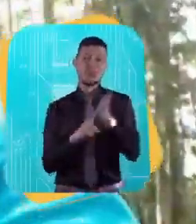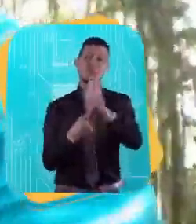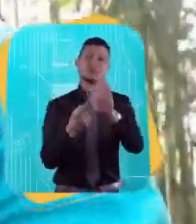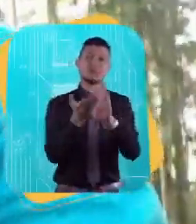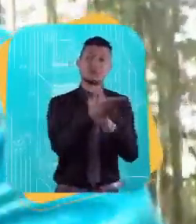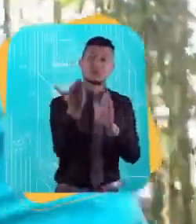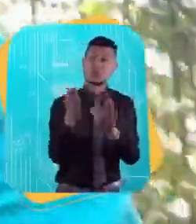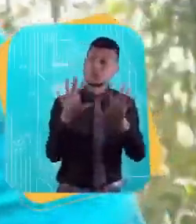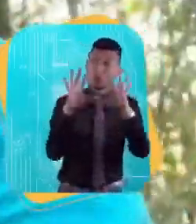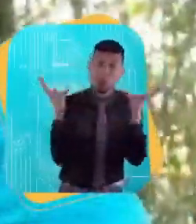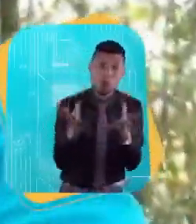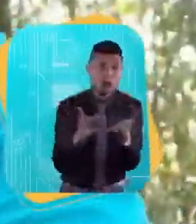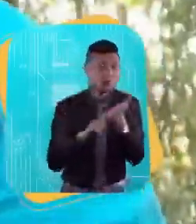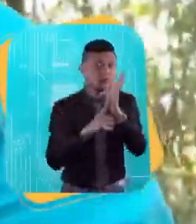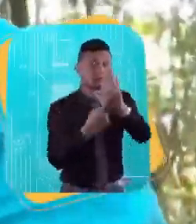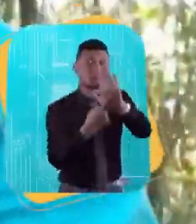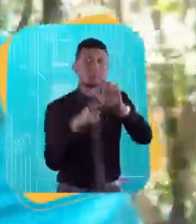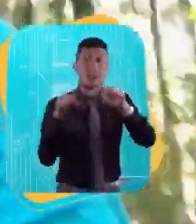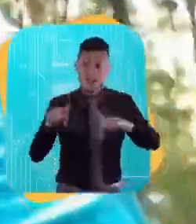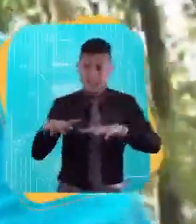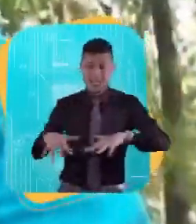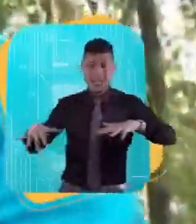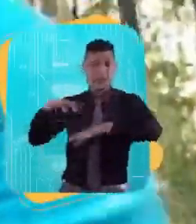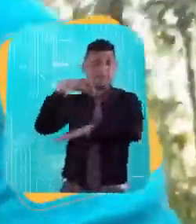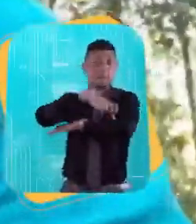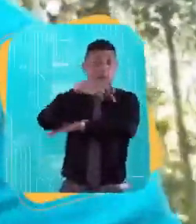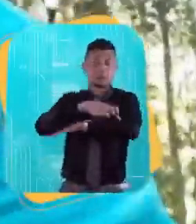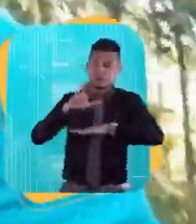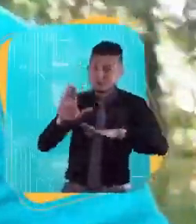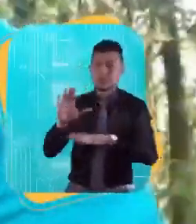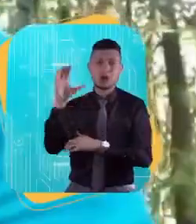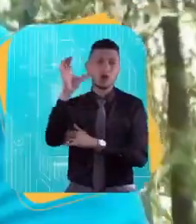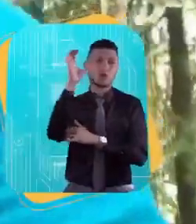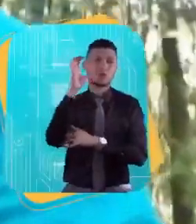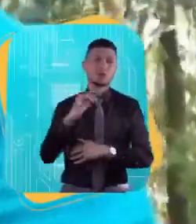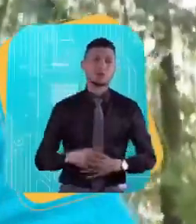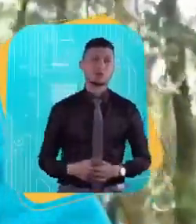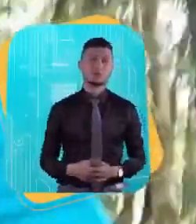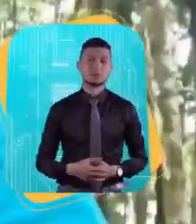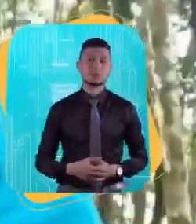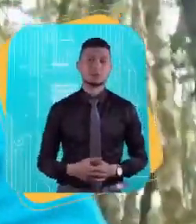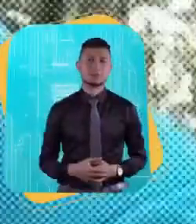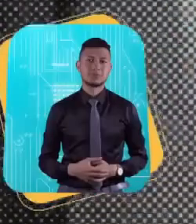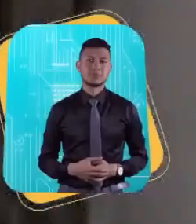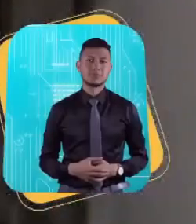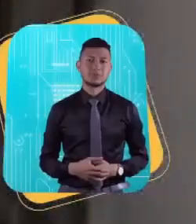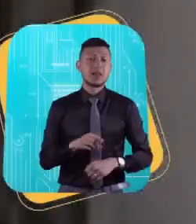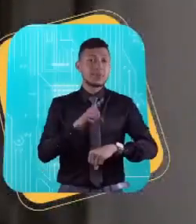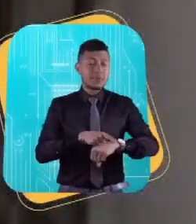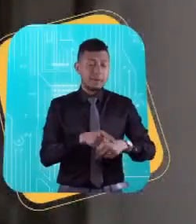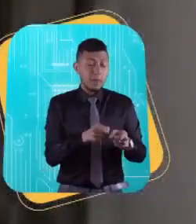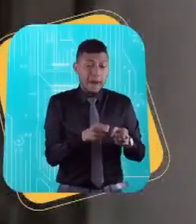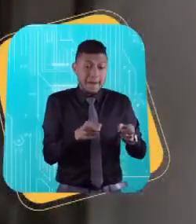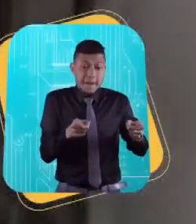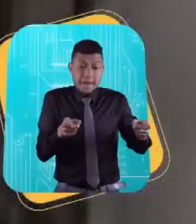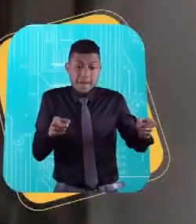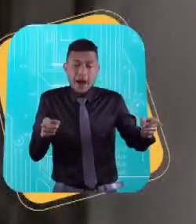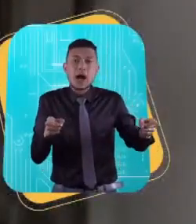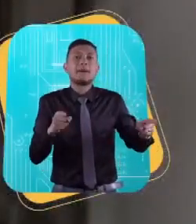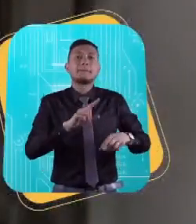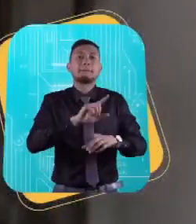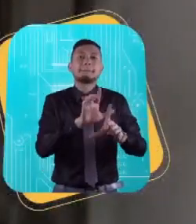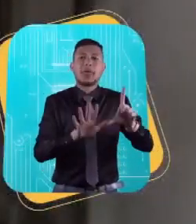contento de mostrarles a todos ustedes y al mundo lo que es el Putumayo, lo que es Colombia. Y lo fuimos agrandando,